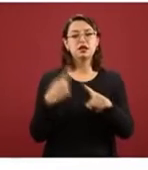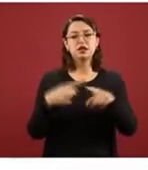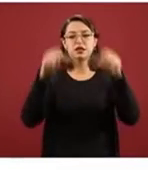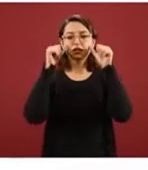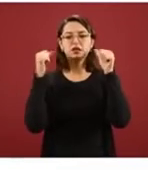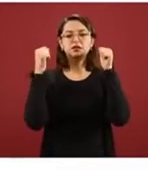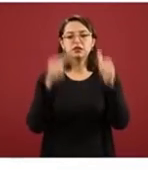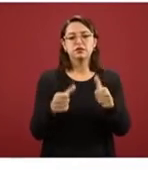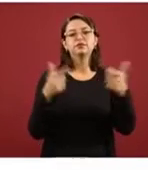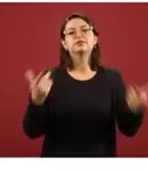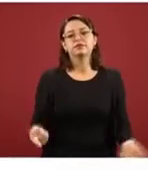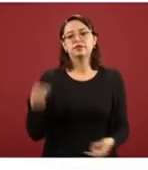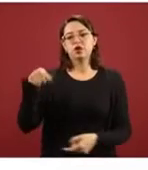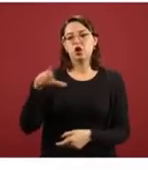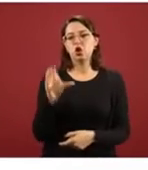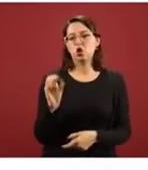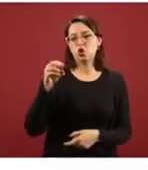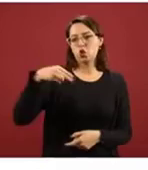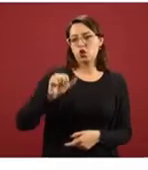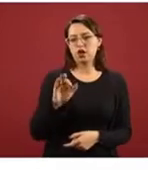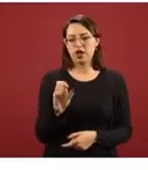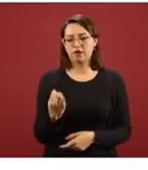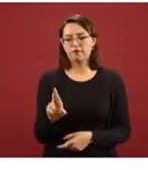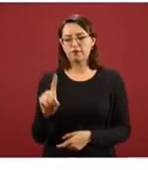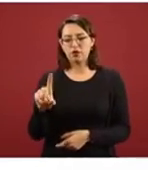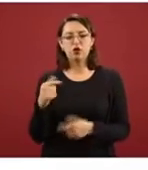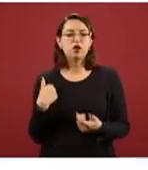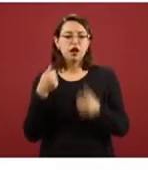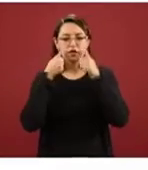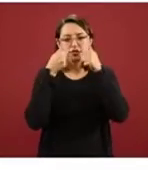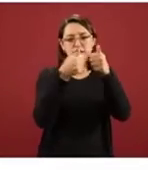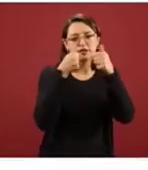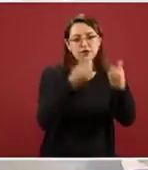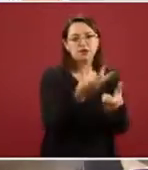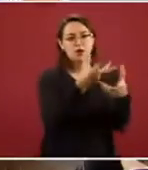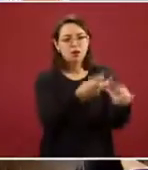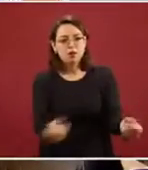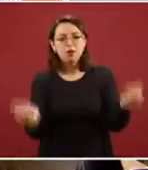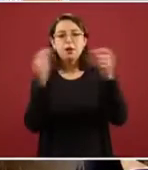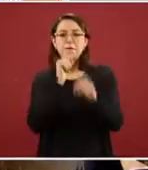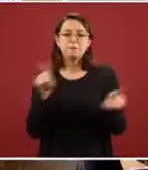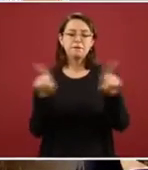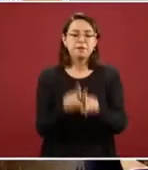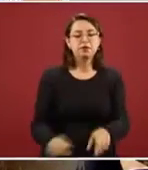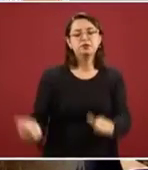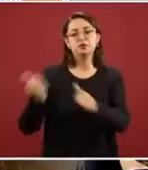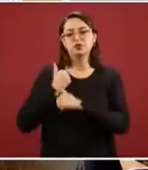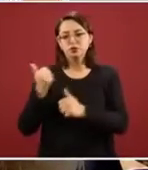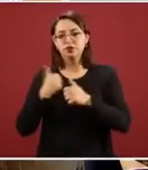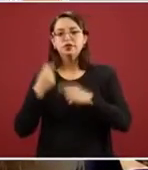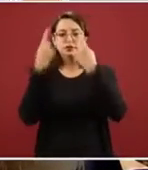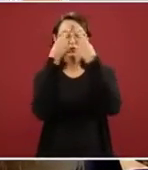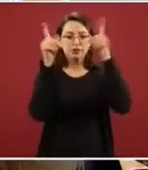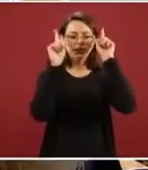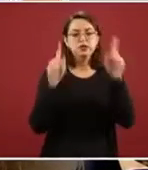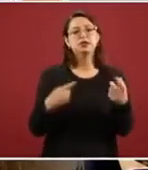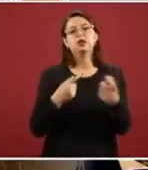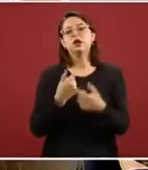los combatientes de la CONAFOR, por supuesto, también por soldados, marinos y elementos de la Guardia